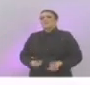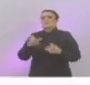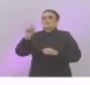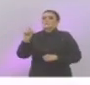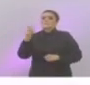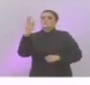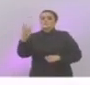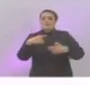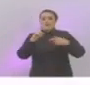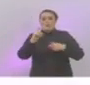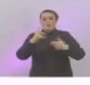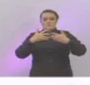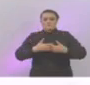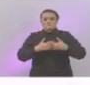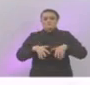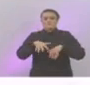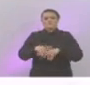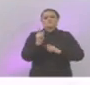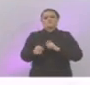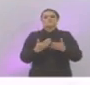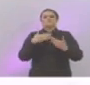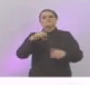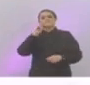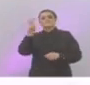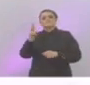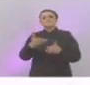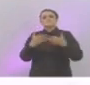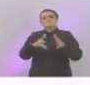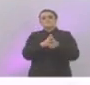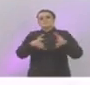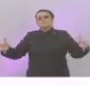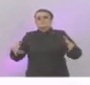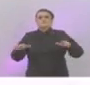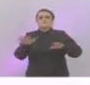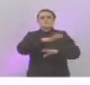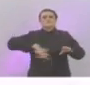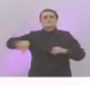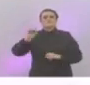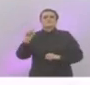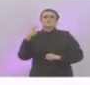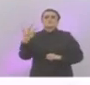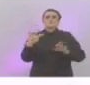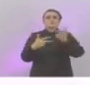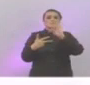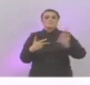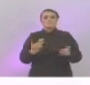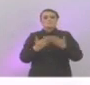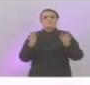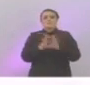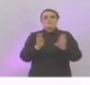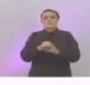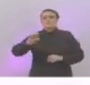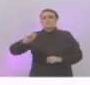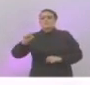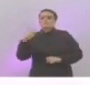plantas de tratamiento, lo que nos permite alcanzar una cobertura en saneamiento del 68% con las